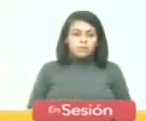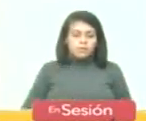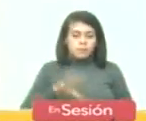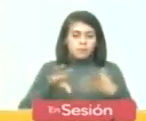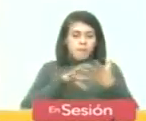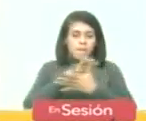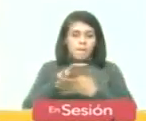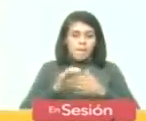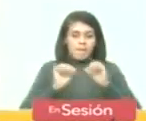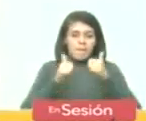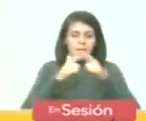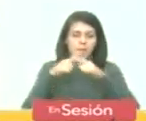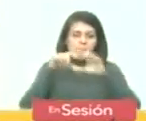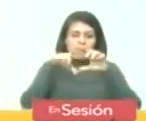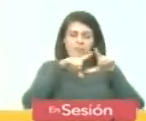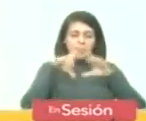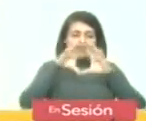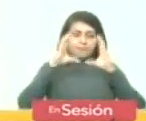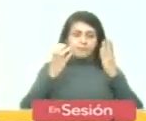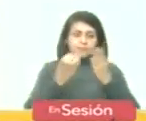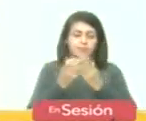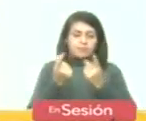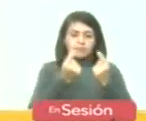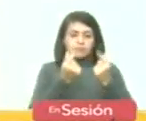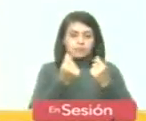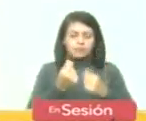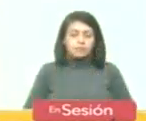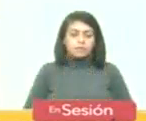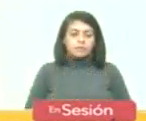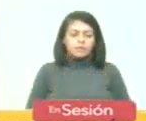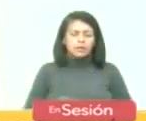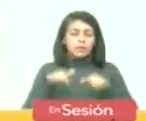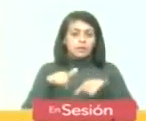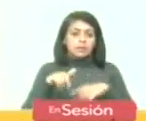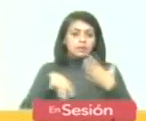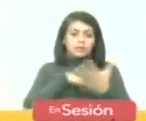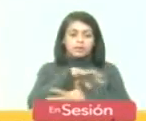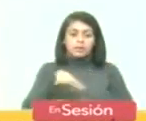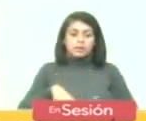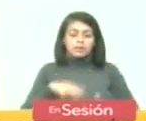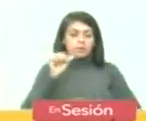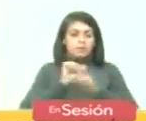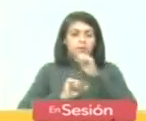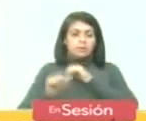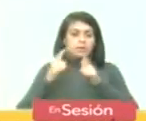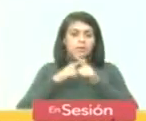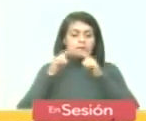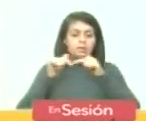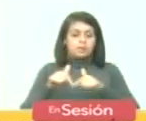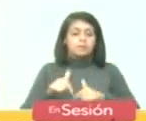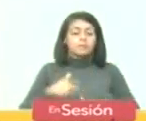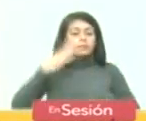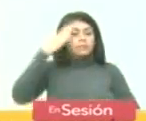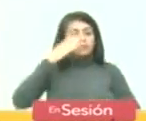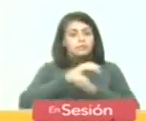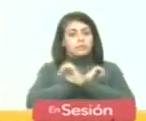se ha desatado en el mundo económico por esta ofensiva